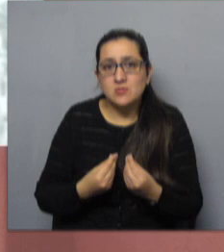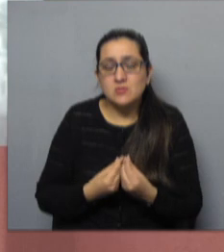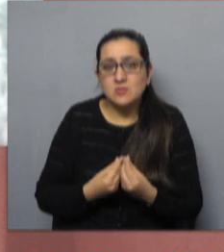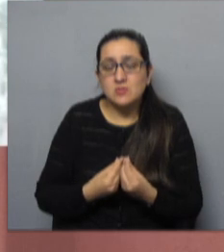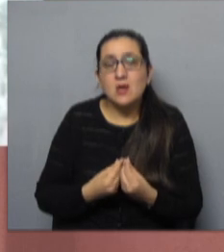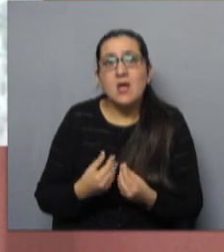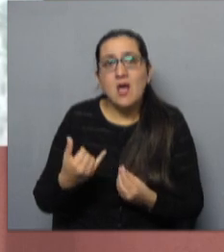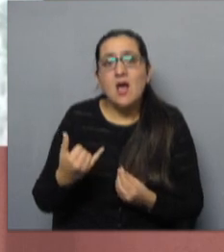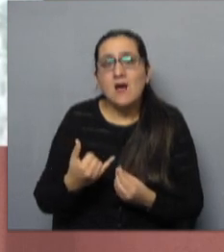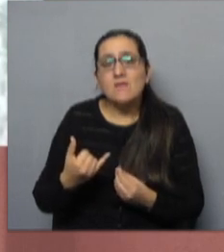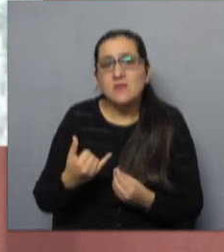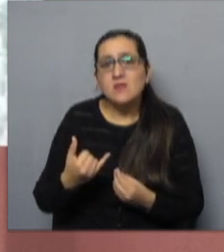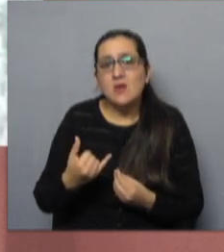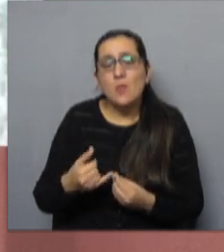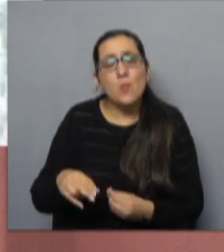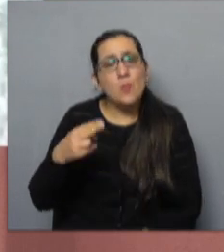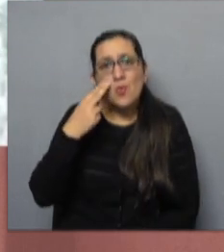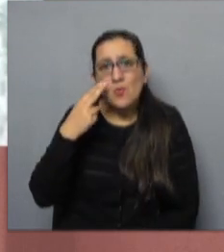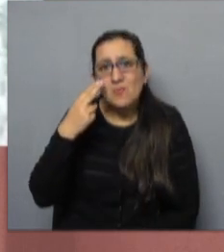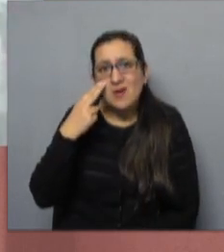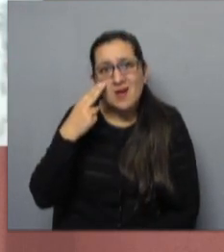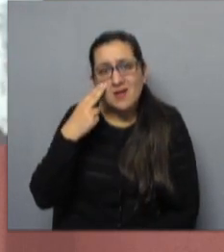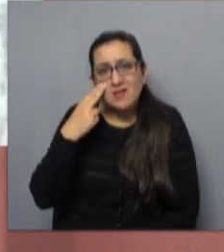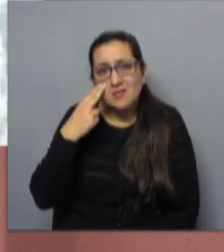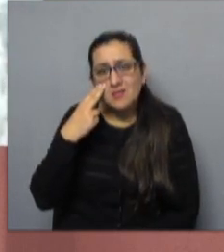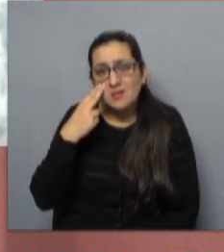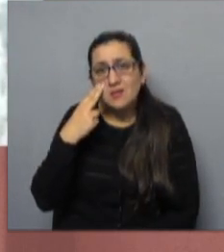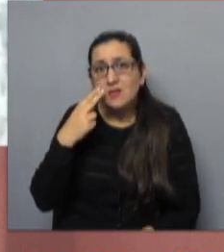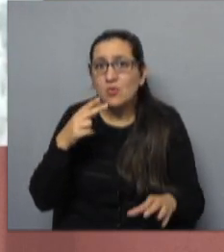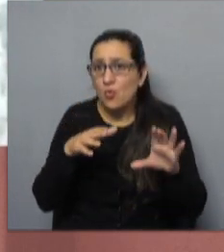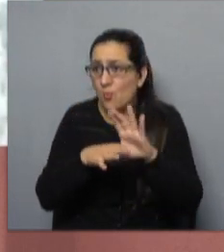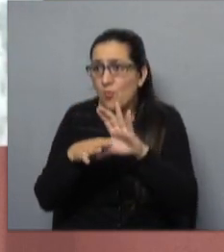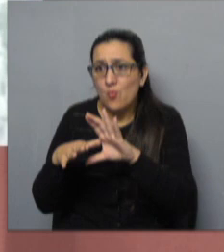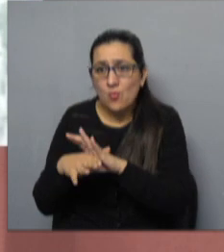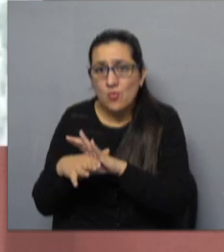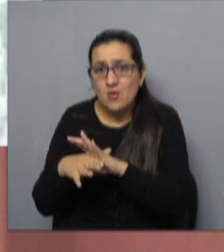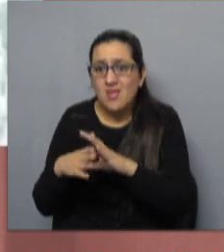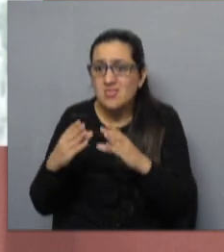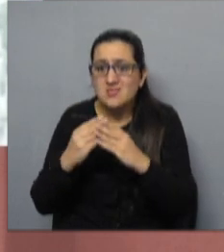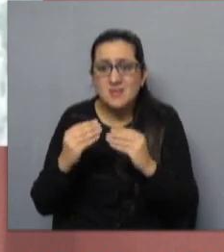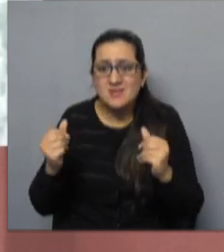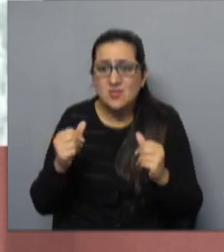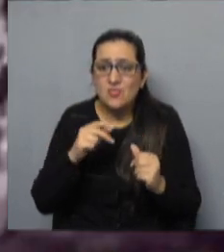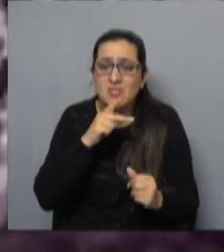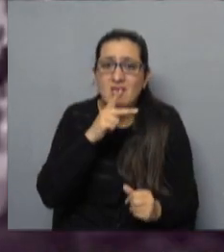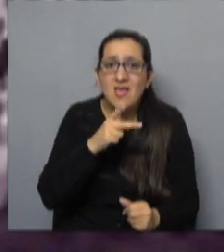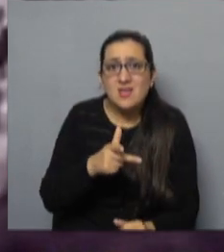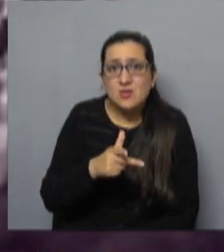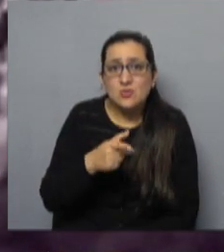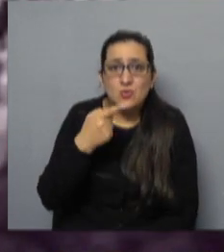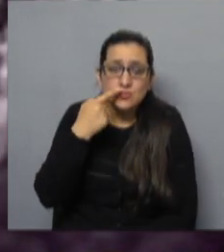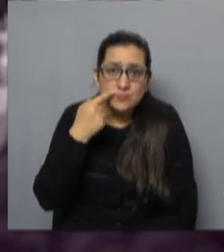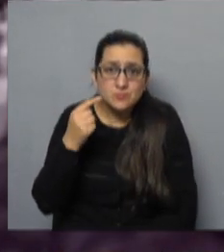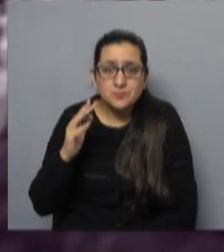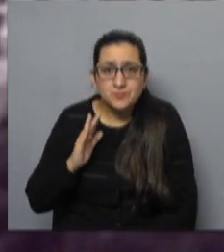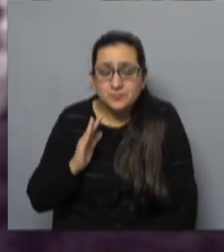teníamos un problema común, que era la desaparición de hijos o hijas.